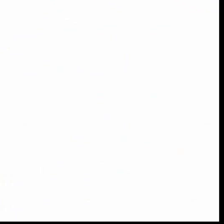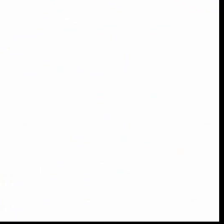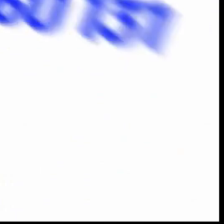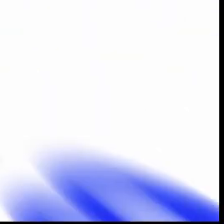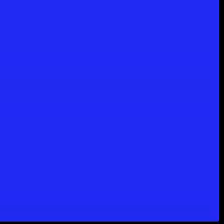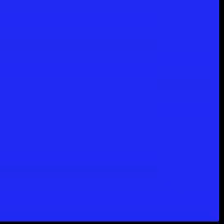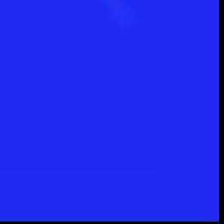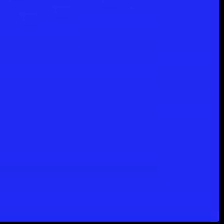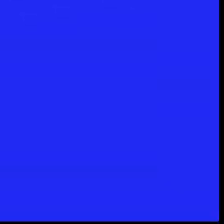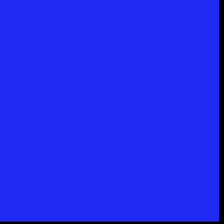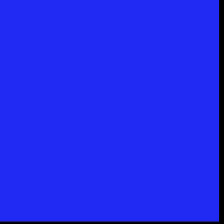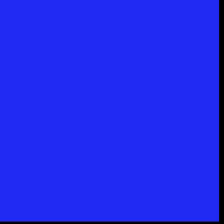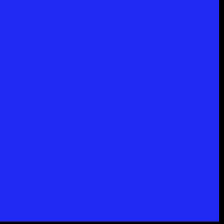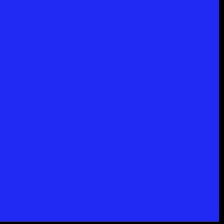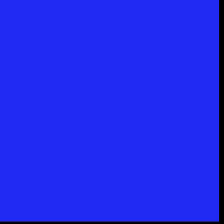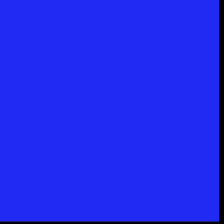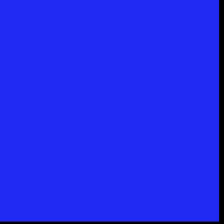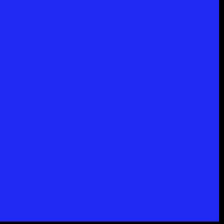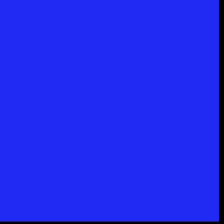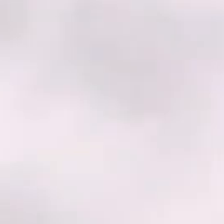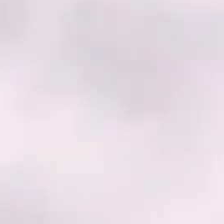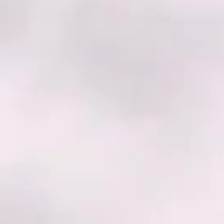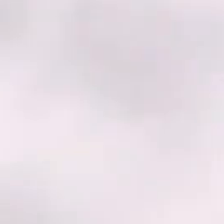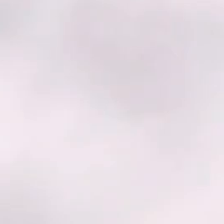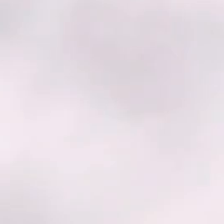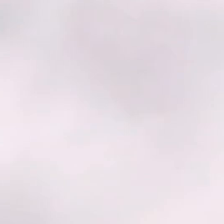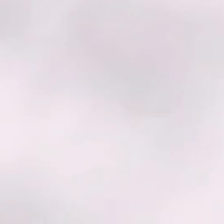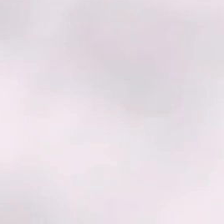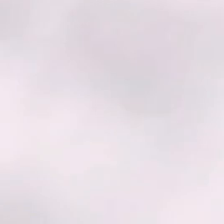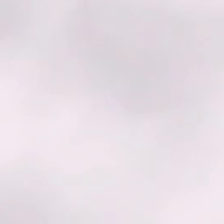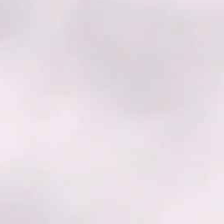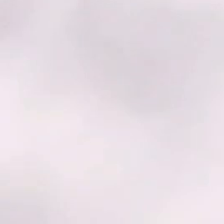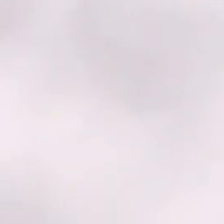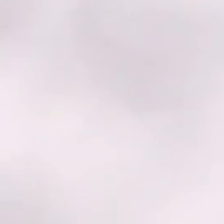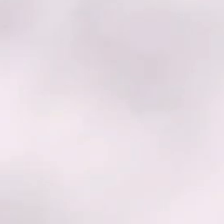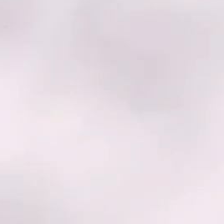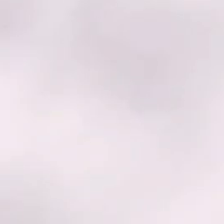800-360-131. Entel, contigo en todas.